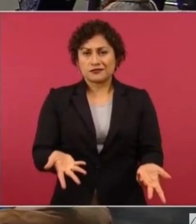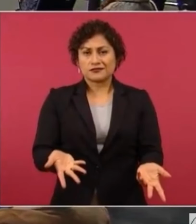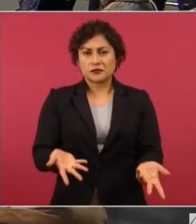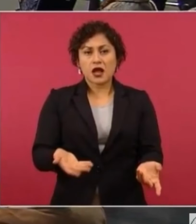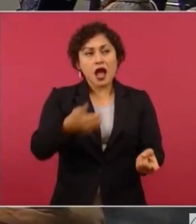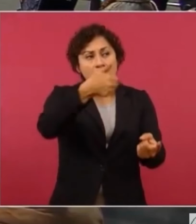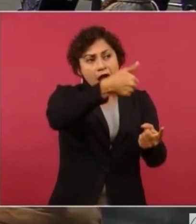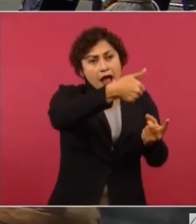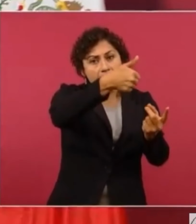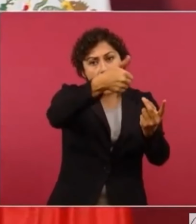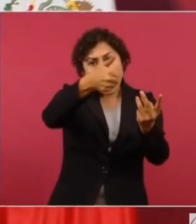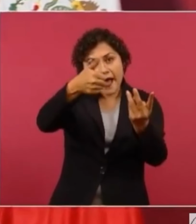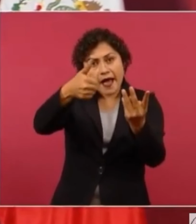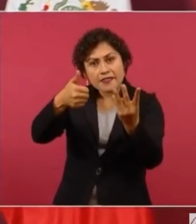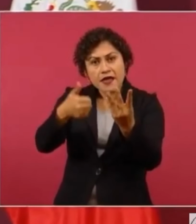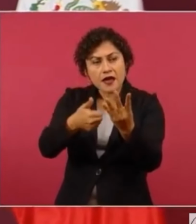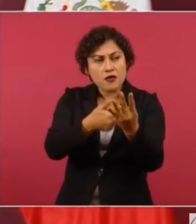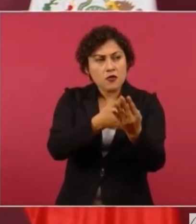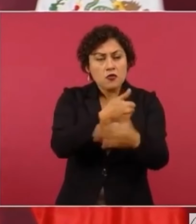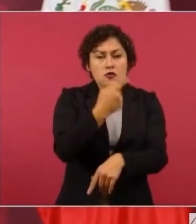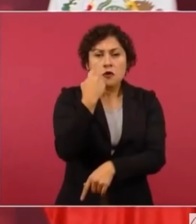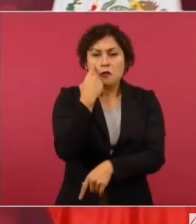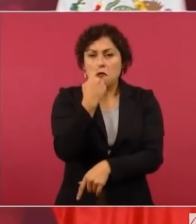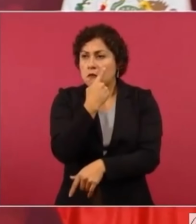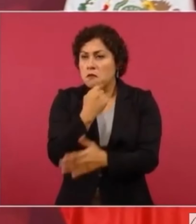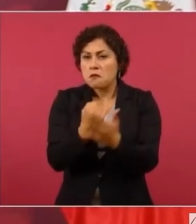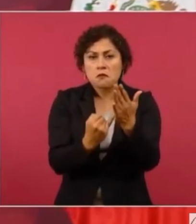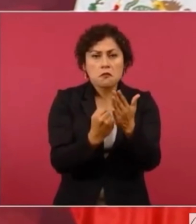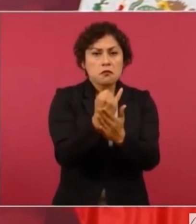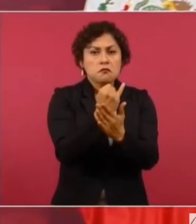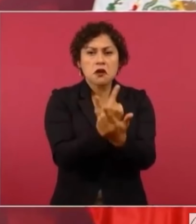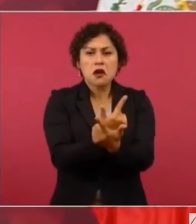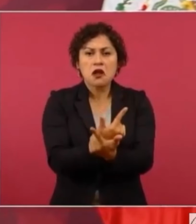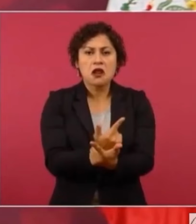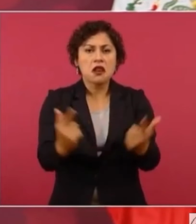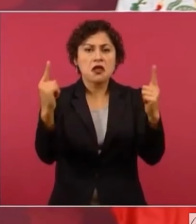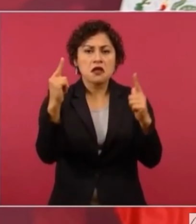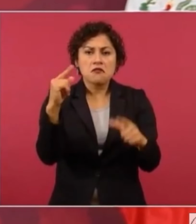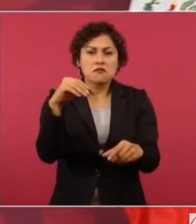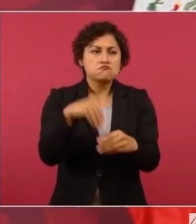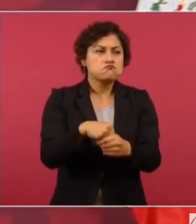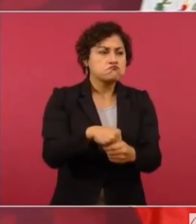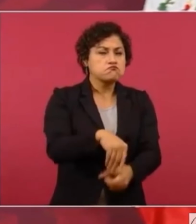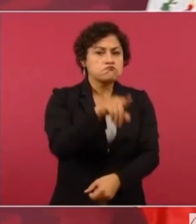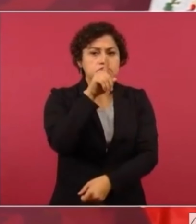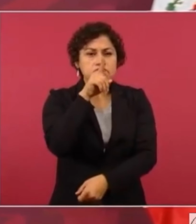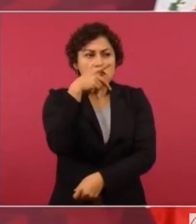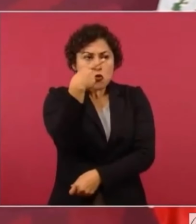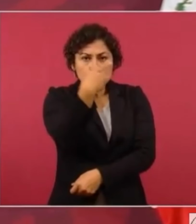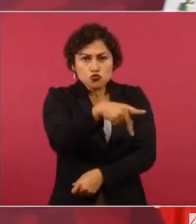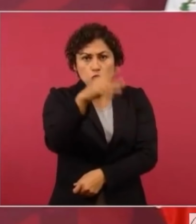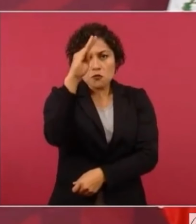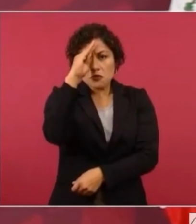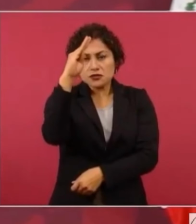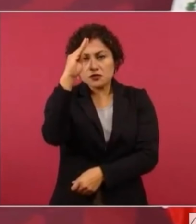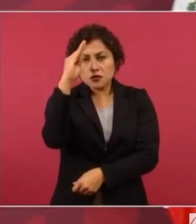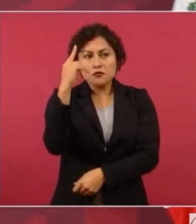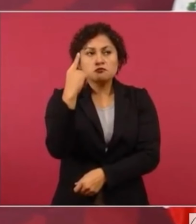y de manera libre, secreta, de acuerdo a lo que le dicte su conciencia,